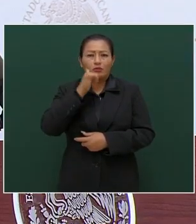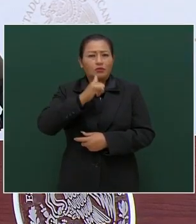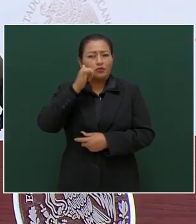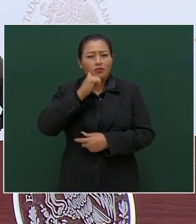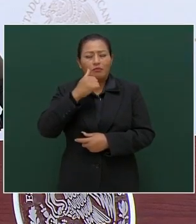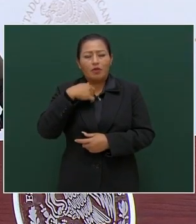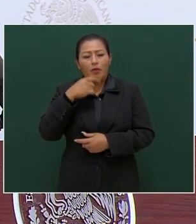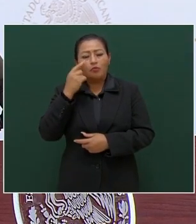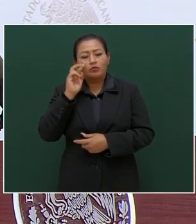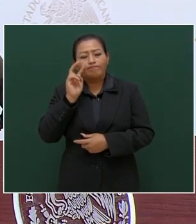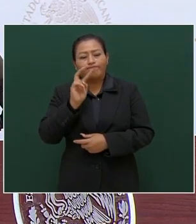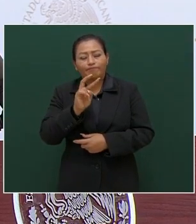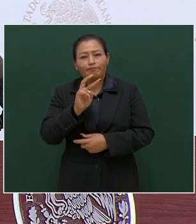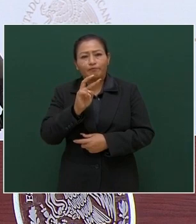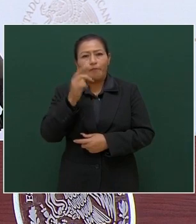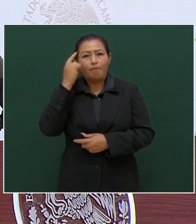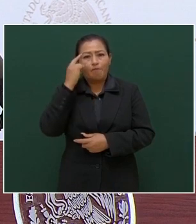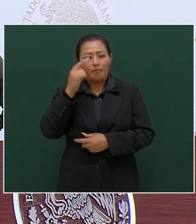seguir